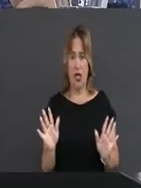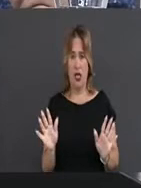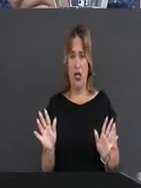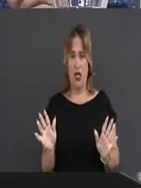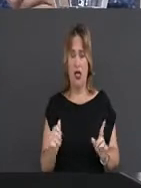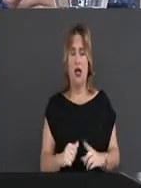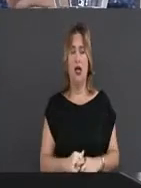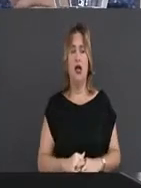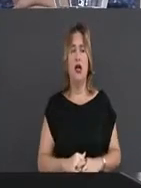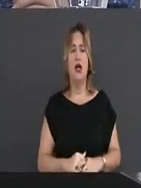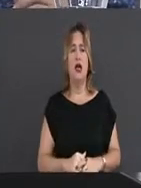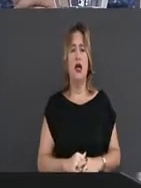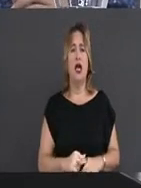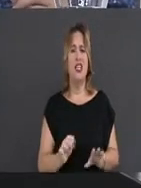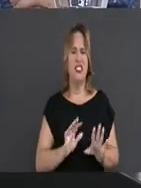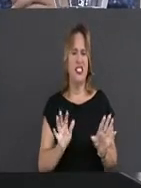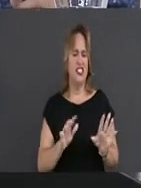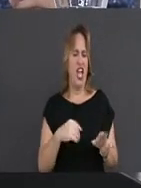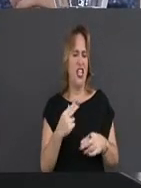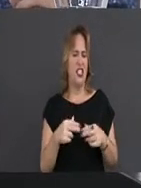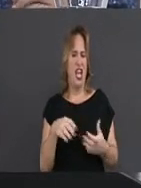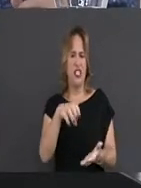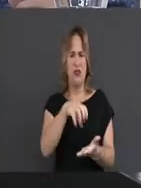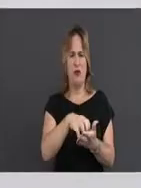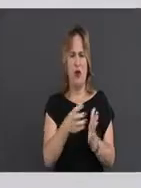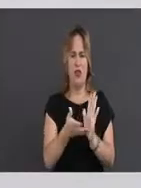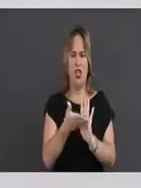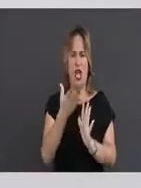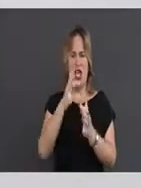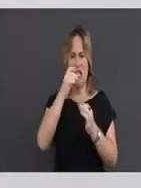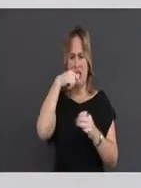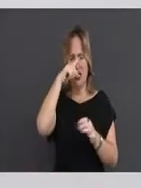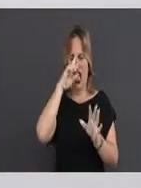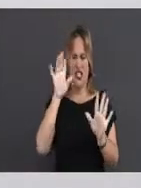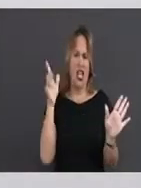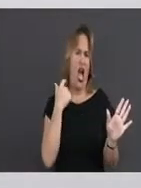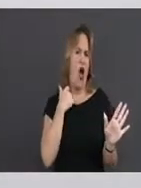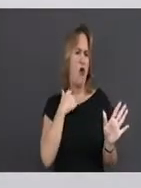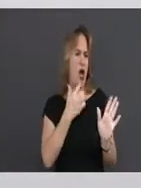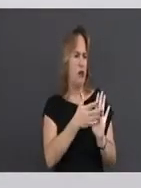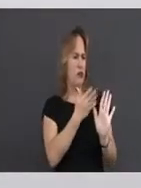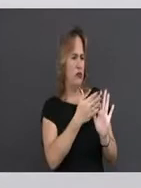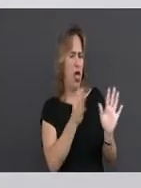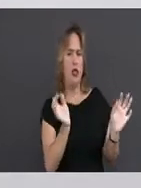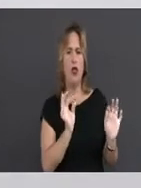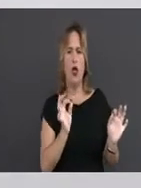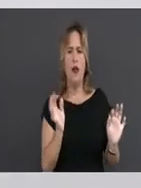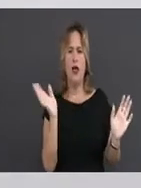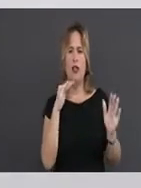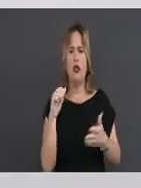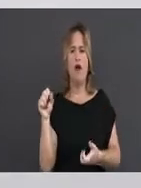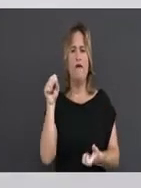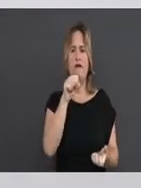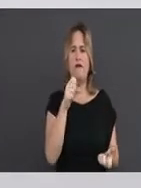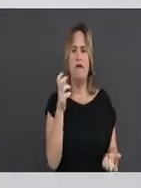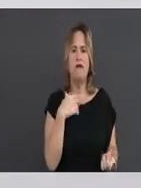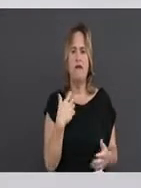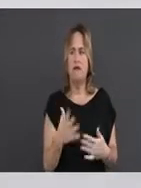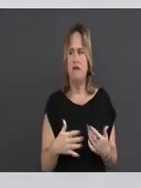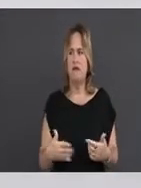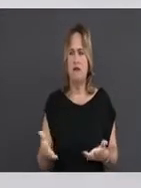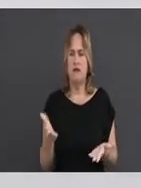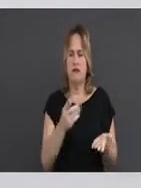La Maya. Ya está hecho el punto de gas hace más de un año en este lugar y aún no tenemos el servicio, cosa que ahora con esta